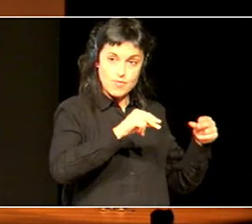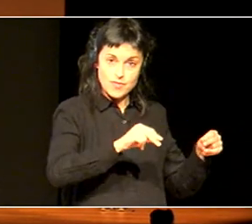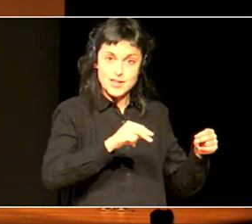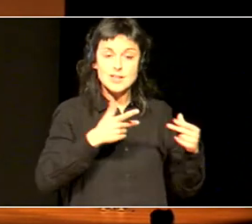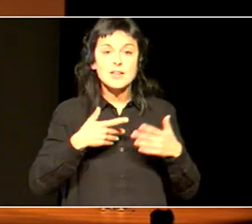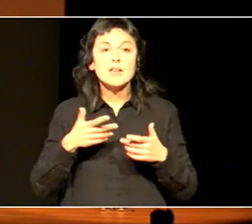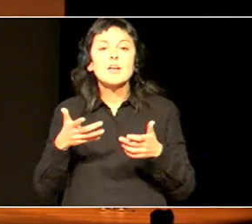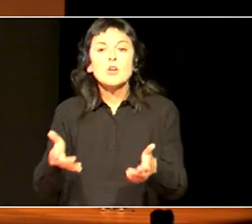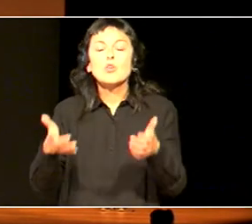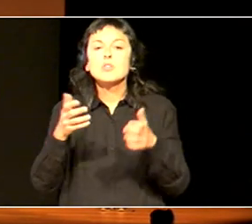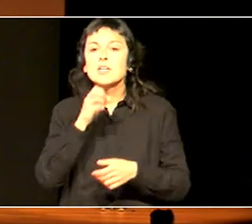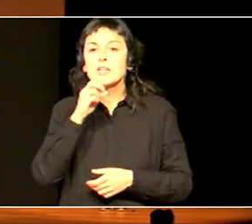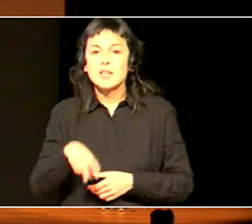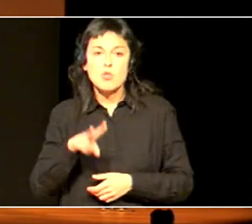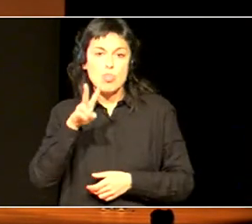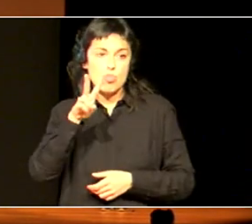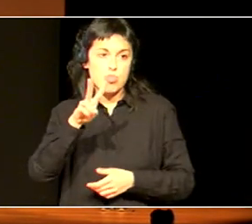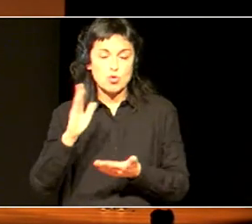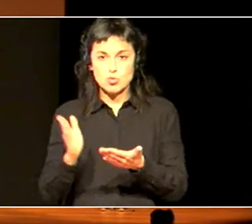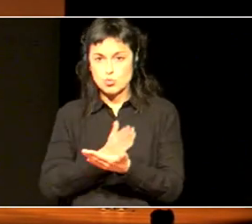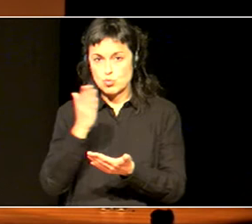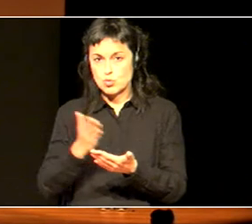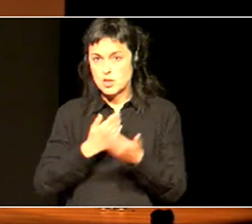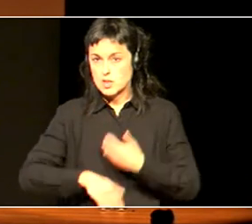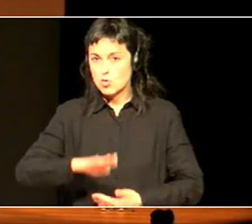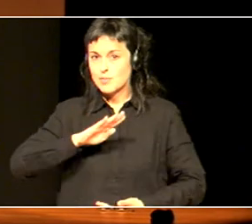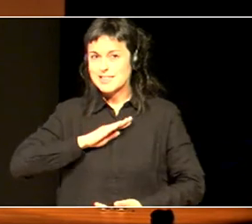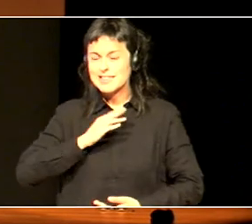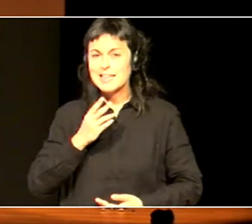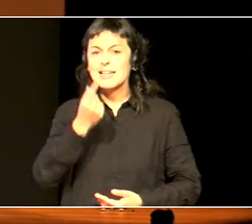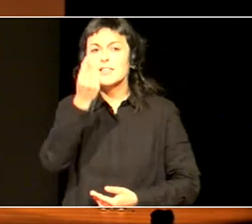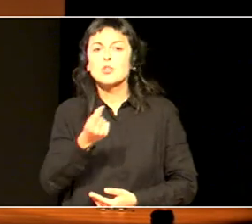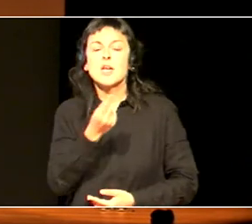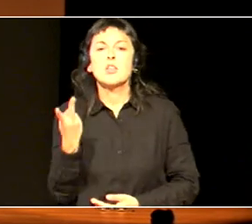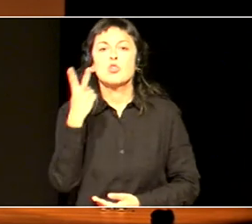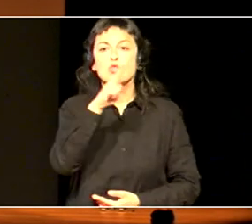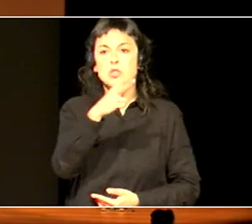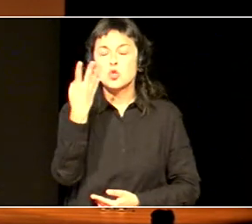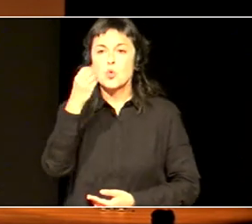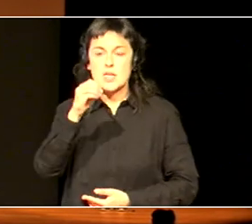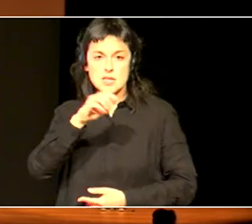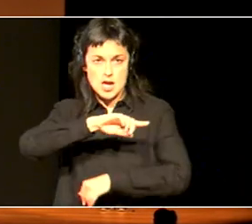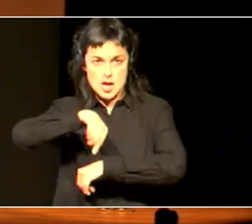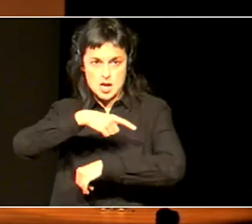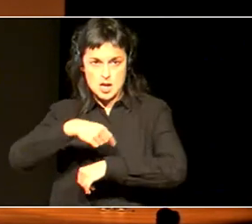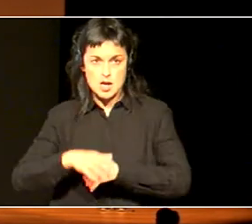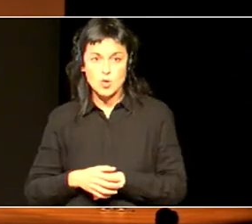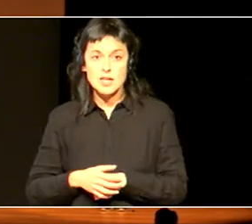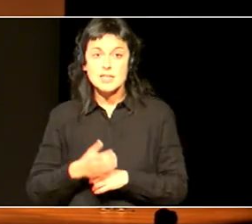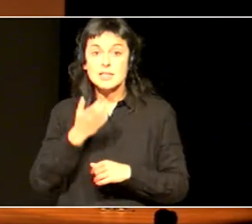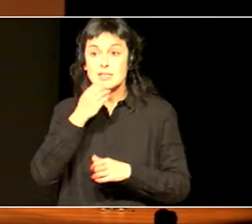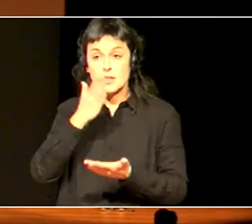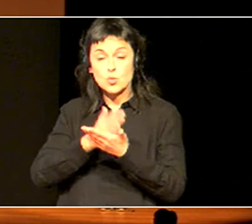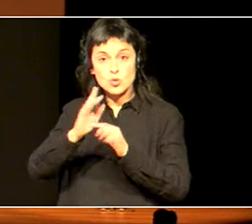competencia de 240 horas. Y los que concluyan el curso que viene ya tendrán